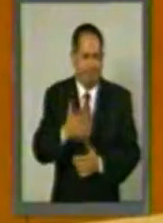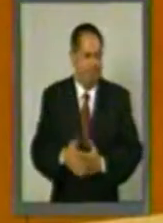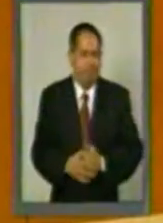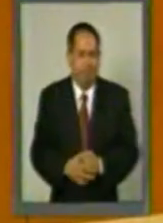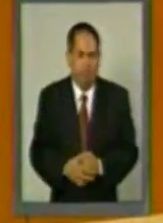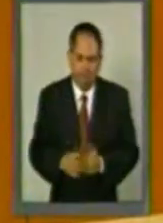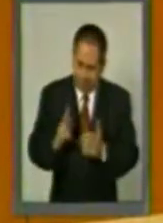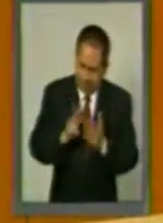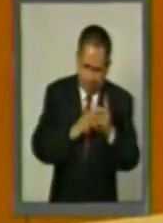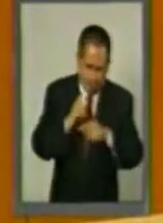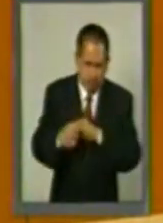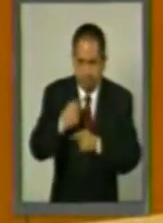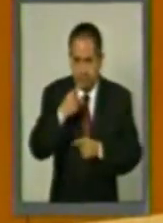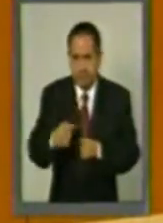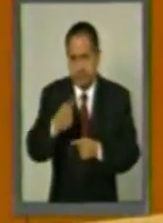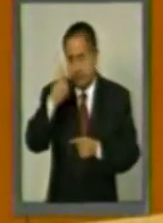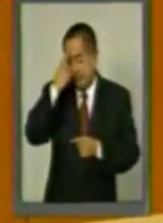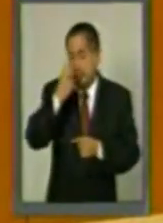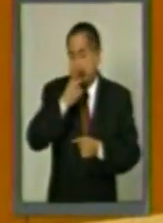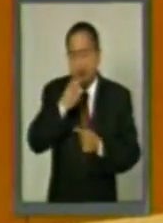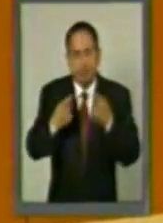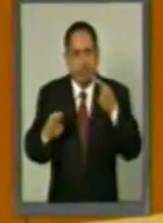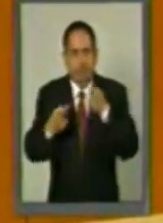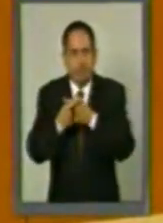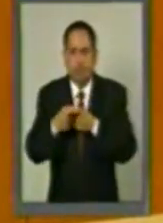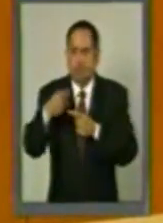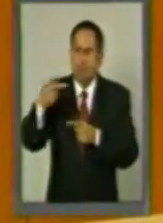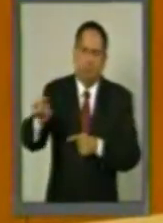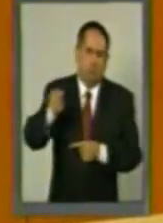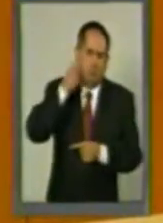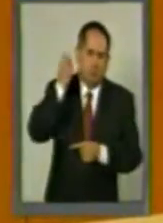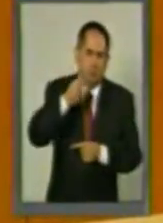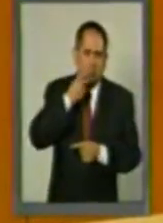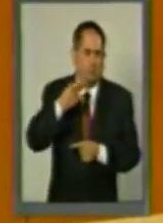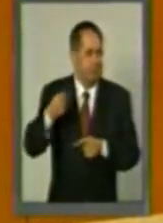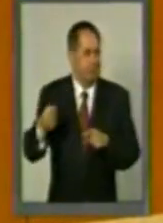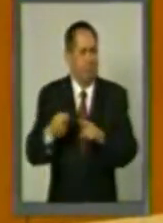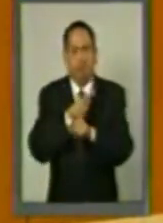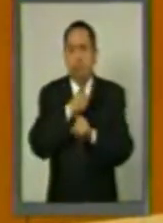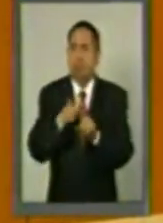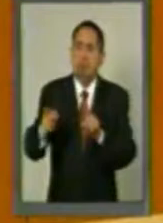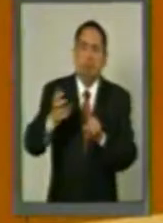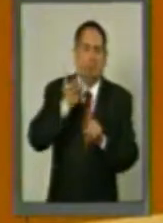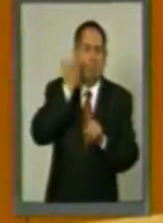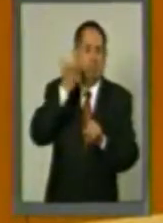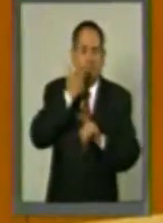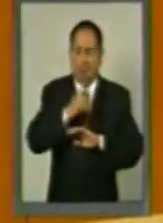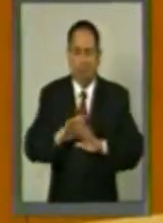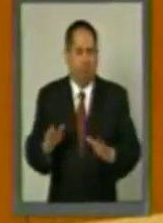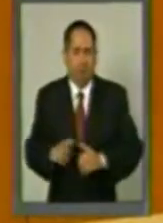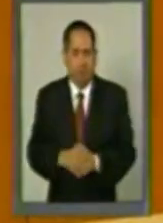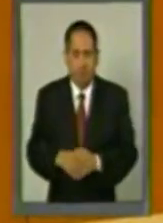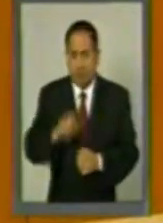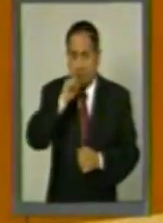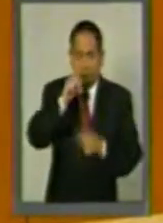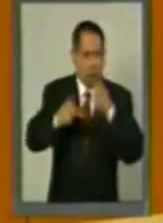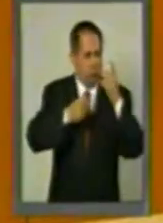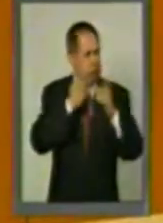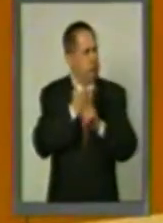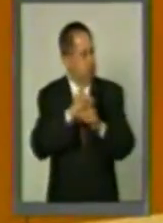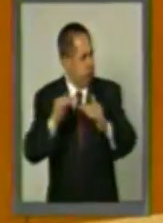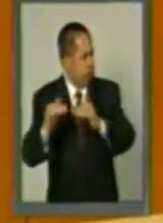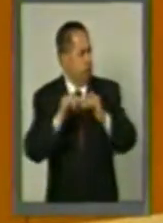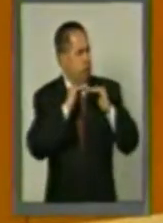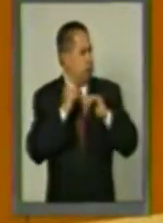Insisto, la incongruencia está en su discurso retórico, porque al mismo tiempo que hablan de